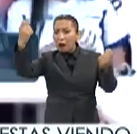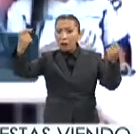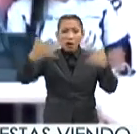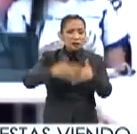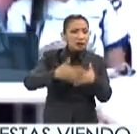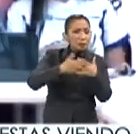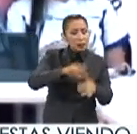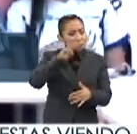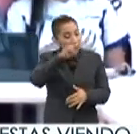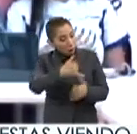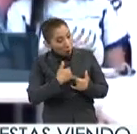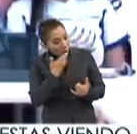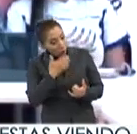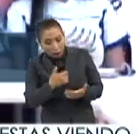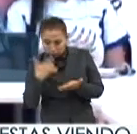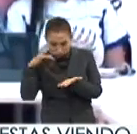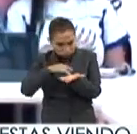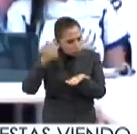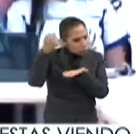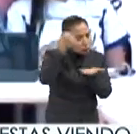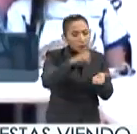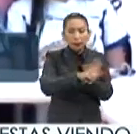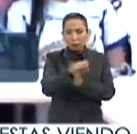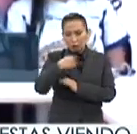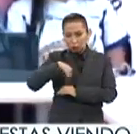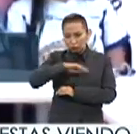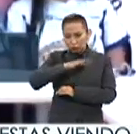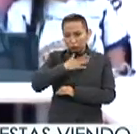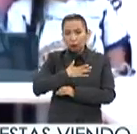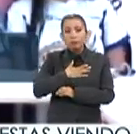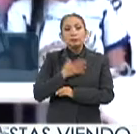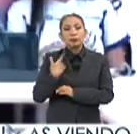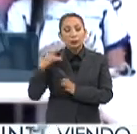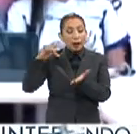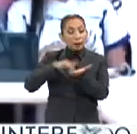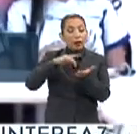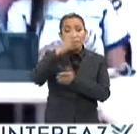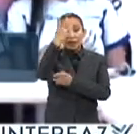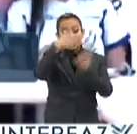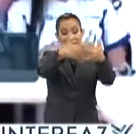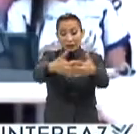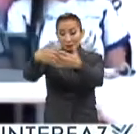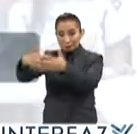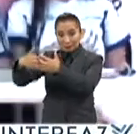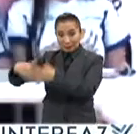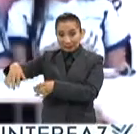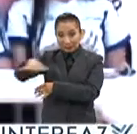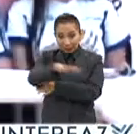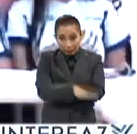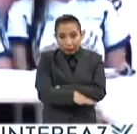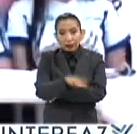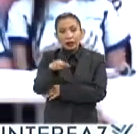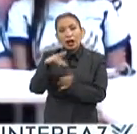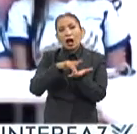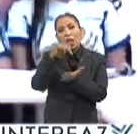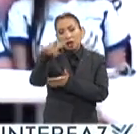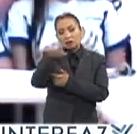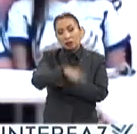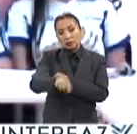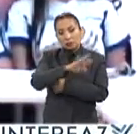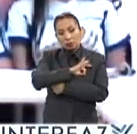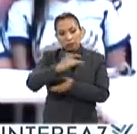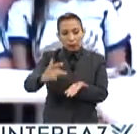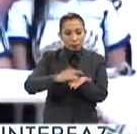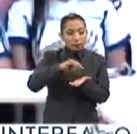que apuestan por los chavos, pues. Por ejemplo, en nuestro caso, fuimos auspiciados por 3 empresas. Gracias al apoyo de ellos,